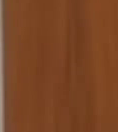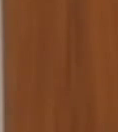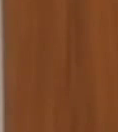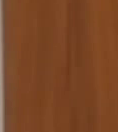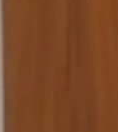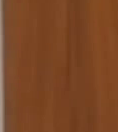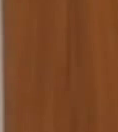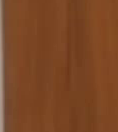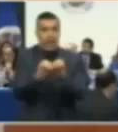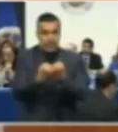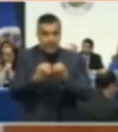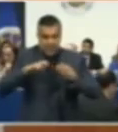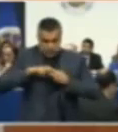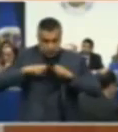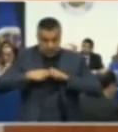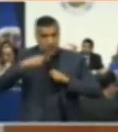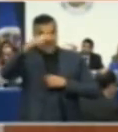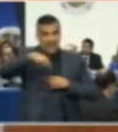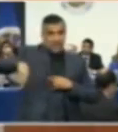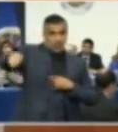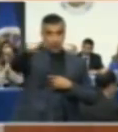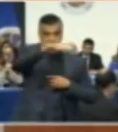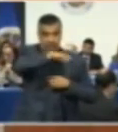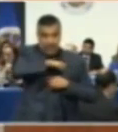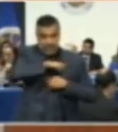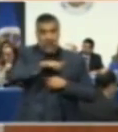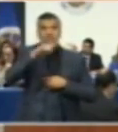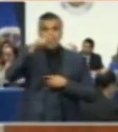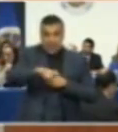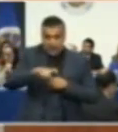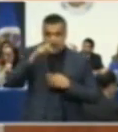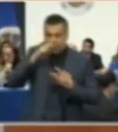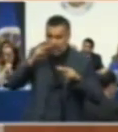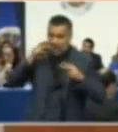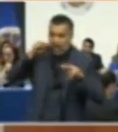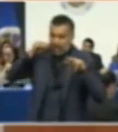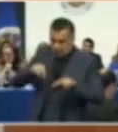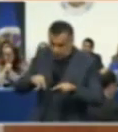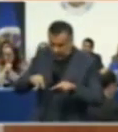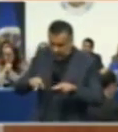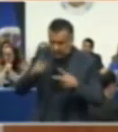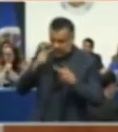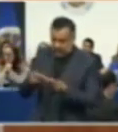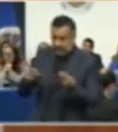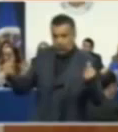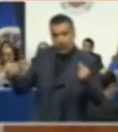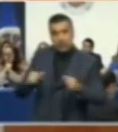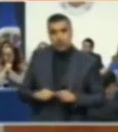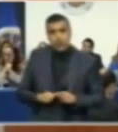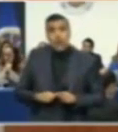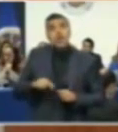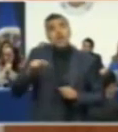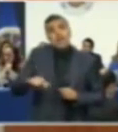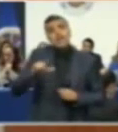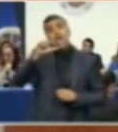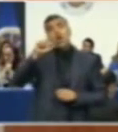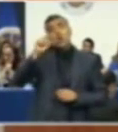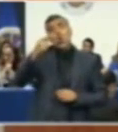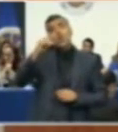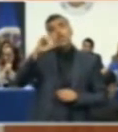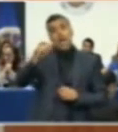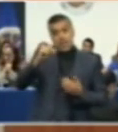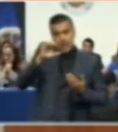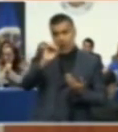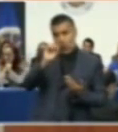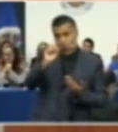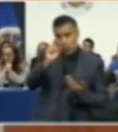de la sociedad. Es un problema que la sociedad entera debe abordar y resolver. En esta lógica de la Convención